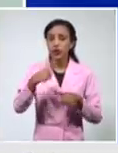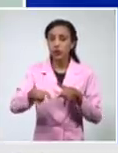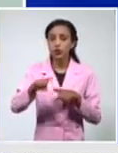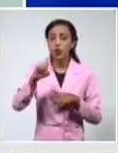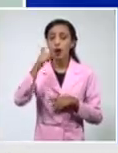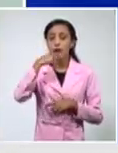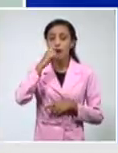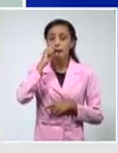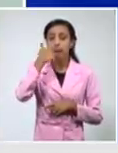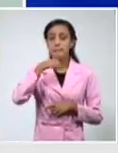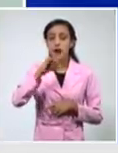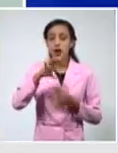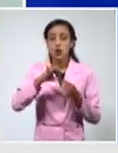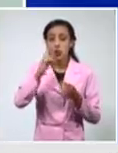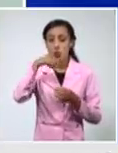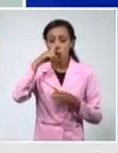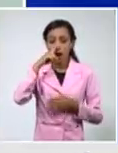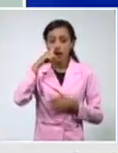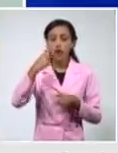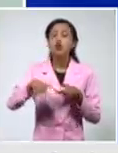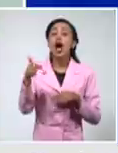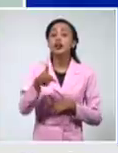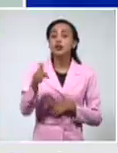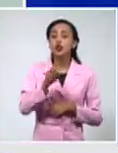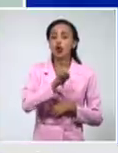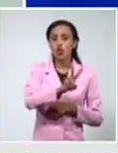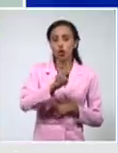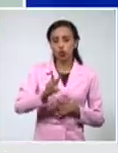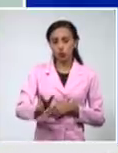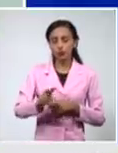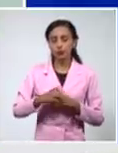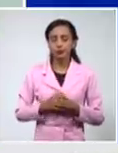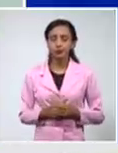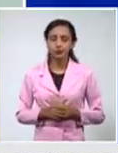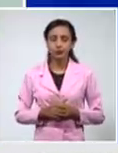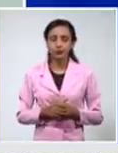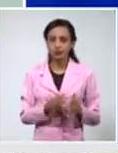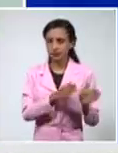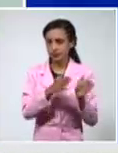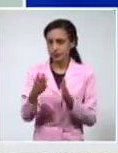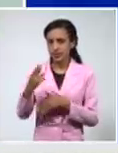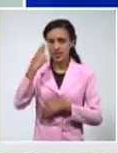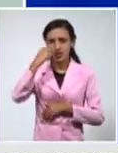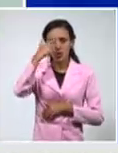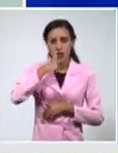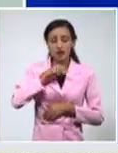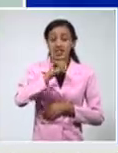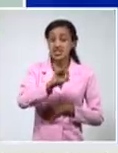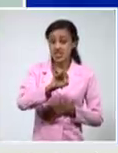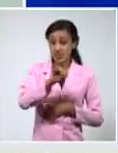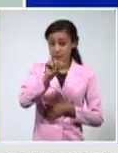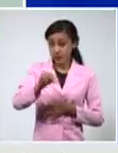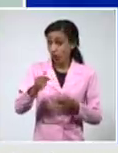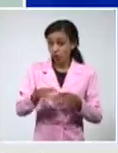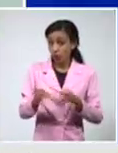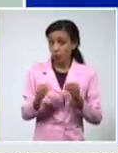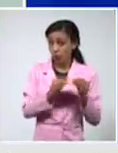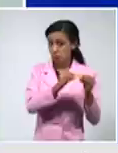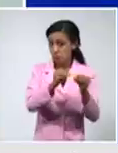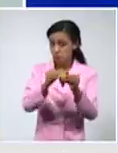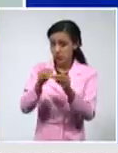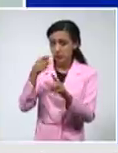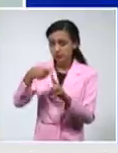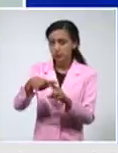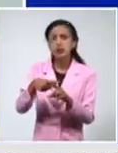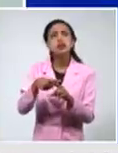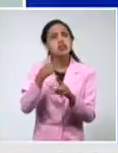2 cada uno. Ciego de Ávila, con 7 casos autóctonos, tiene una reducción en